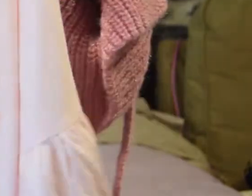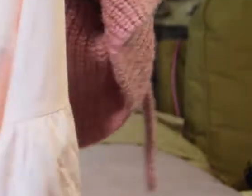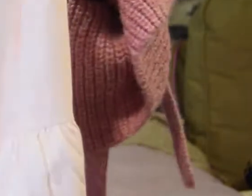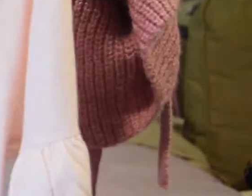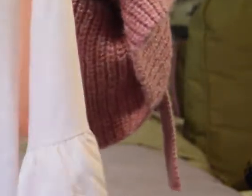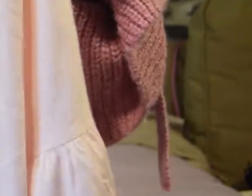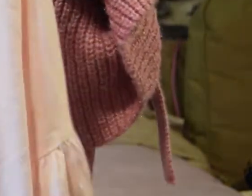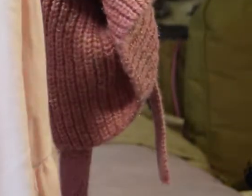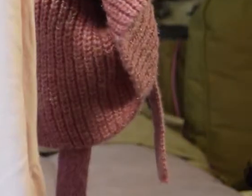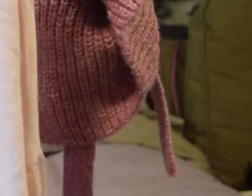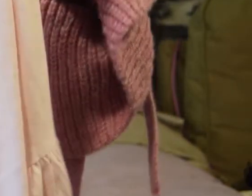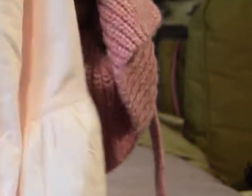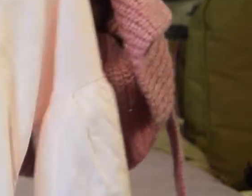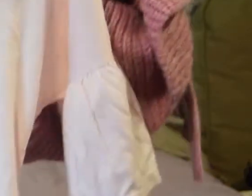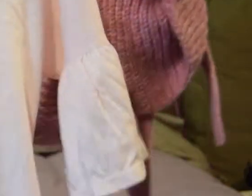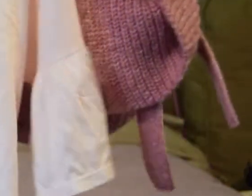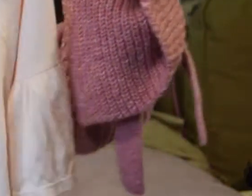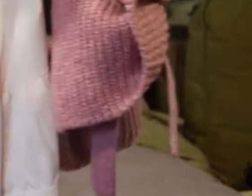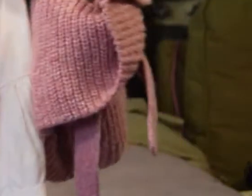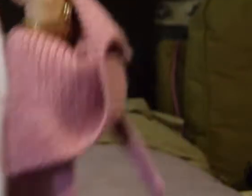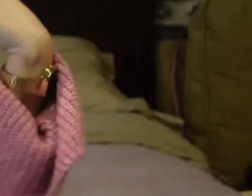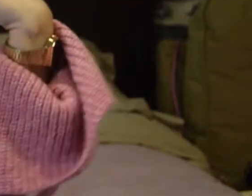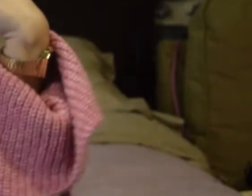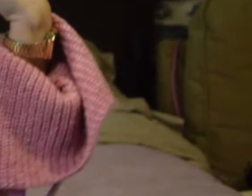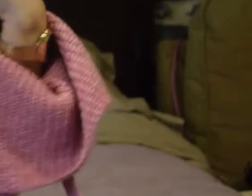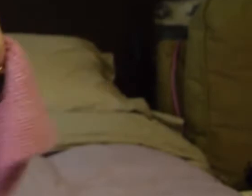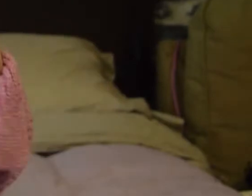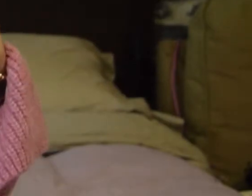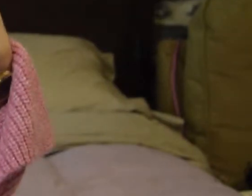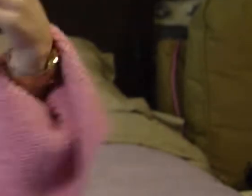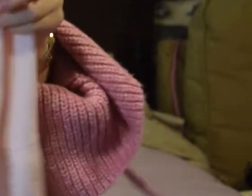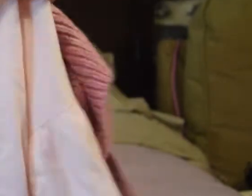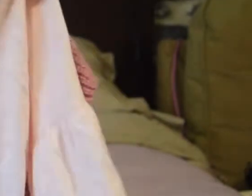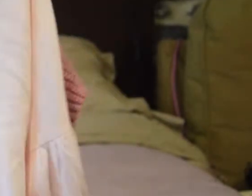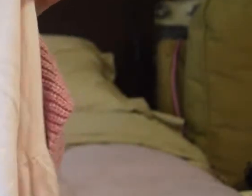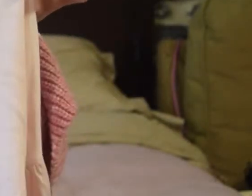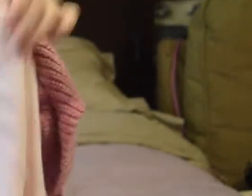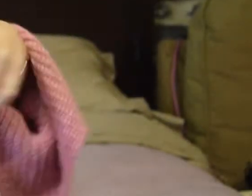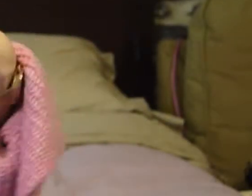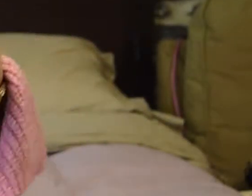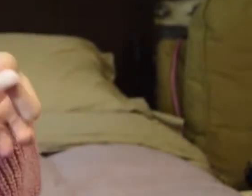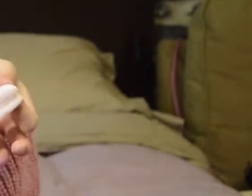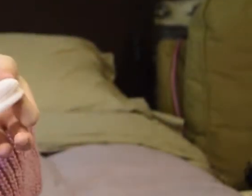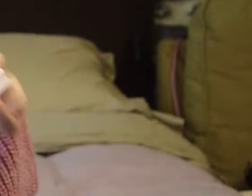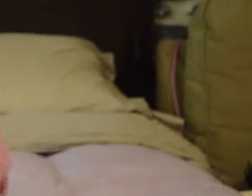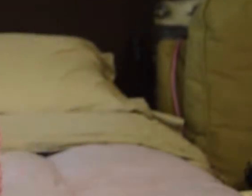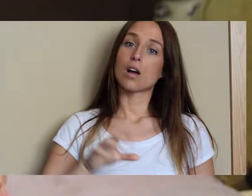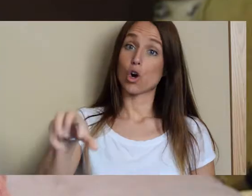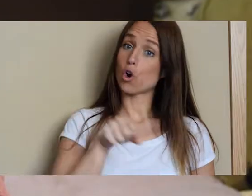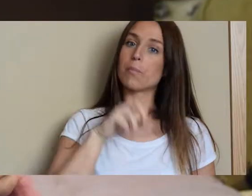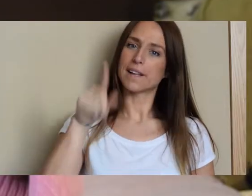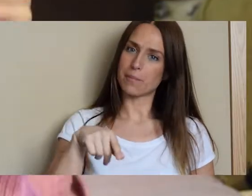Es rosita clarito. Y yo llevo una camiseta por 2,99. Mira, ya tengo camisetitas.